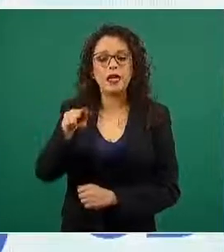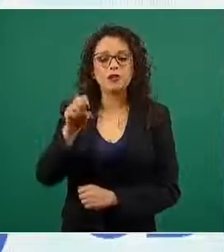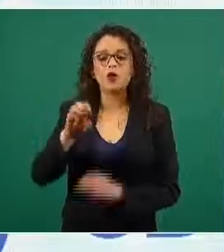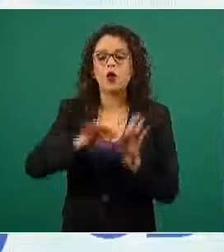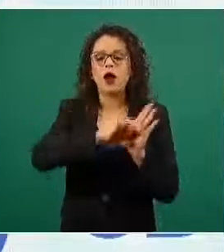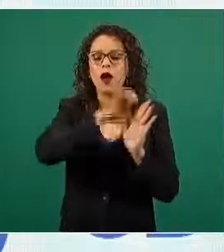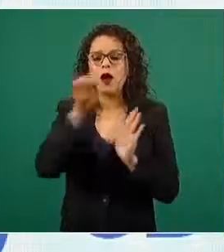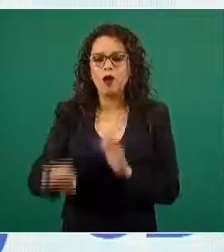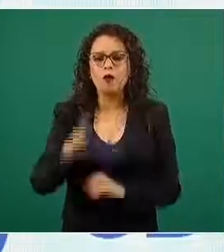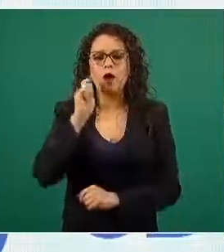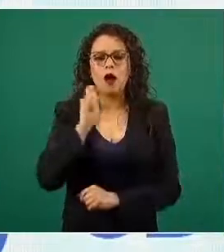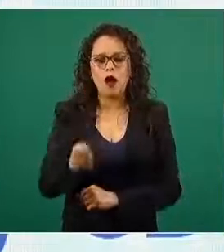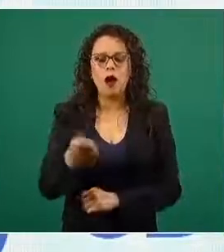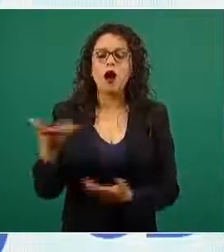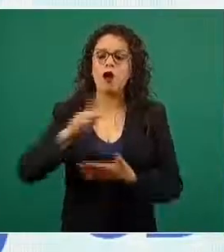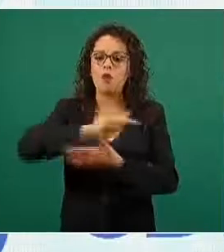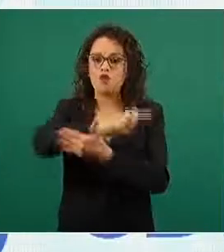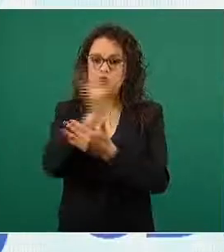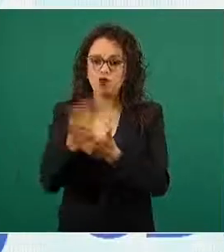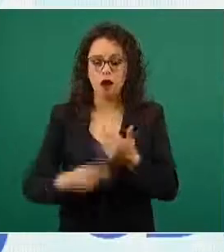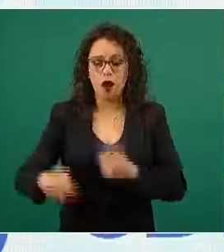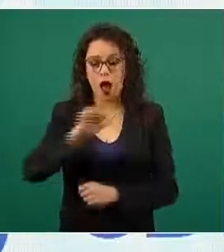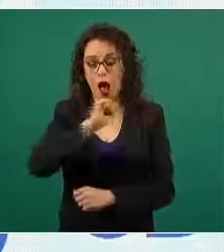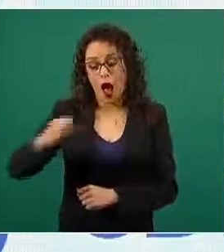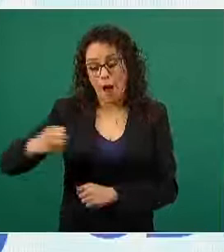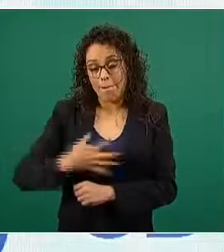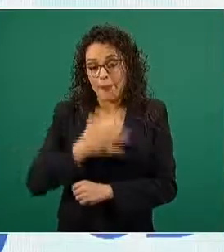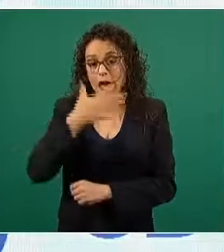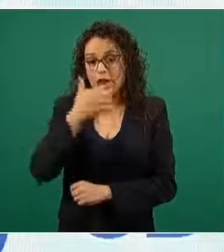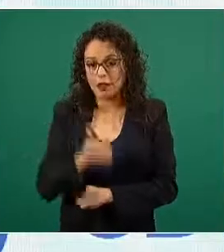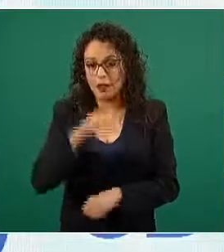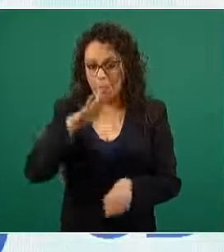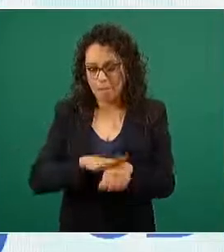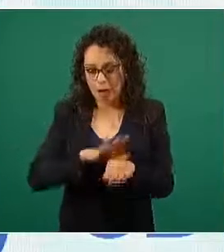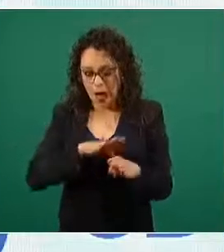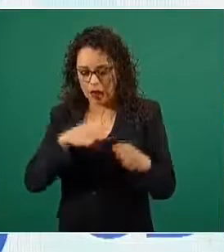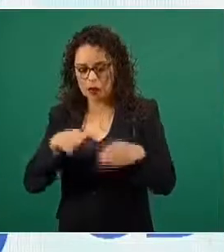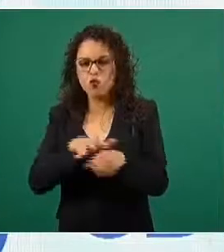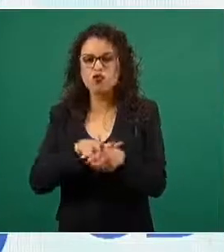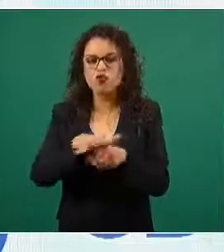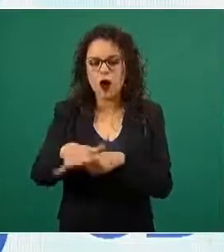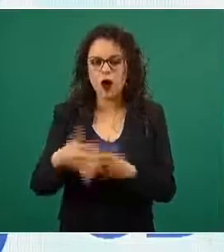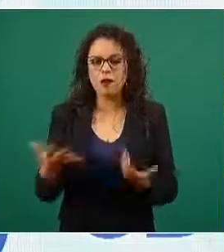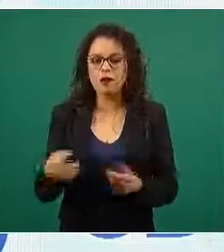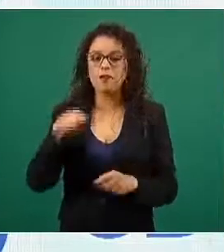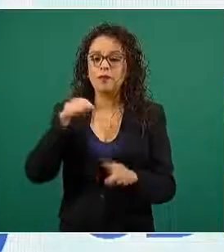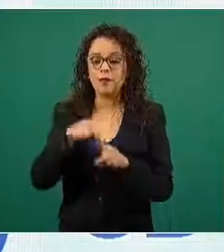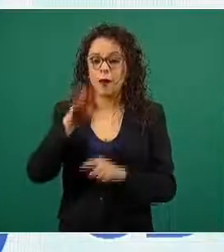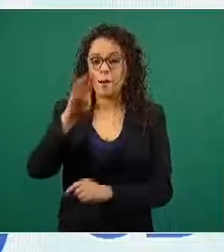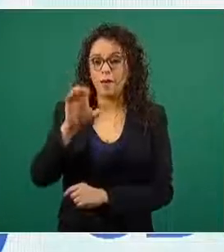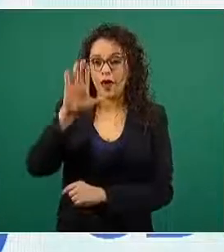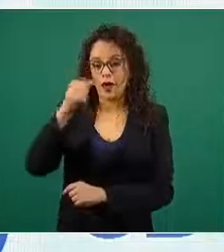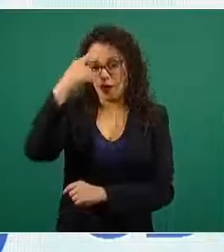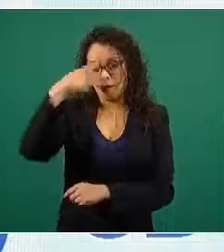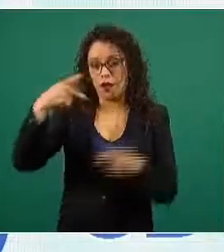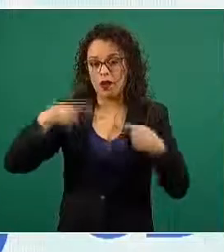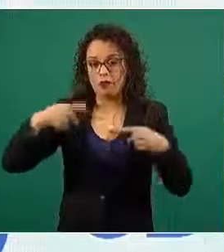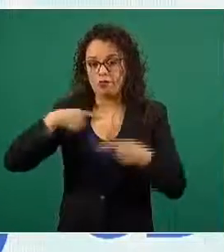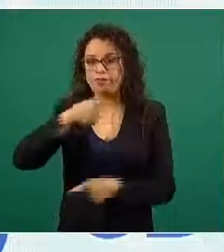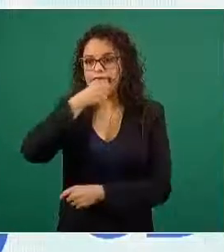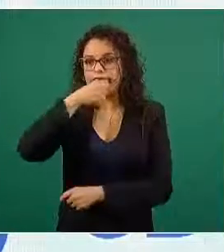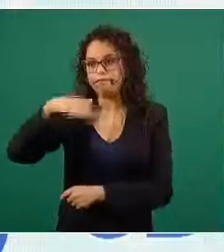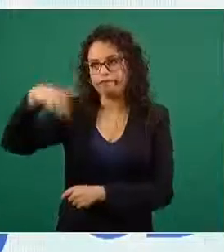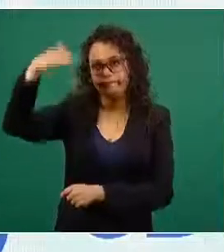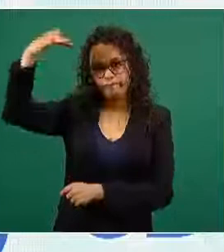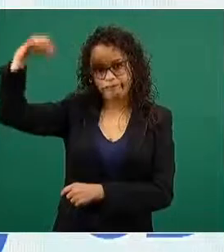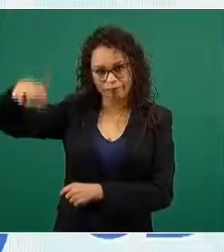censo de los programas de bienestar, en específico el programa de becas a los adultos mayores. Esto nos